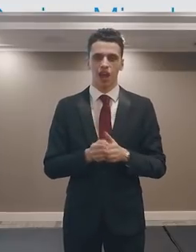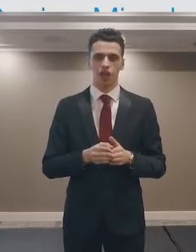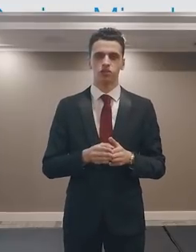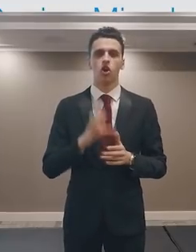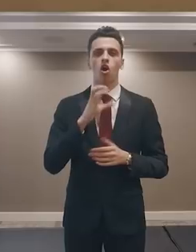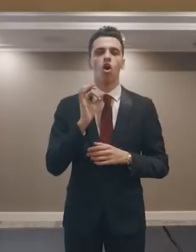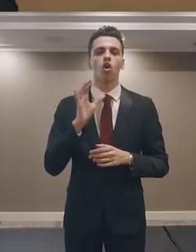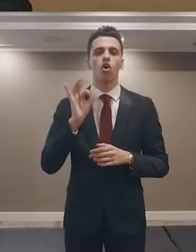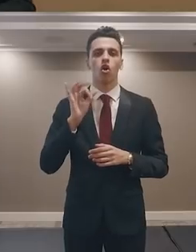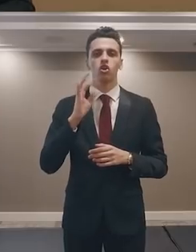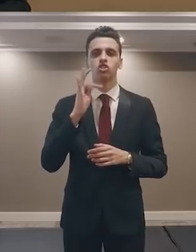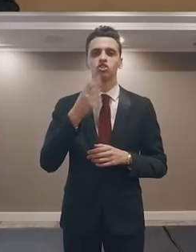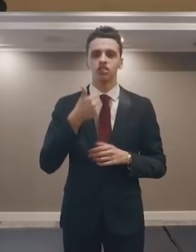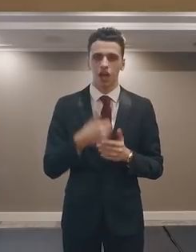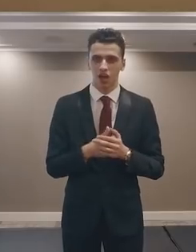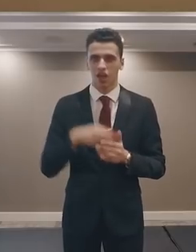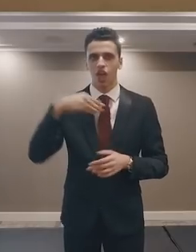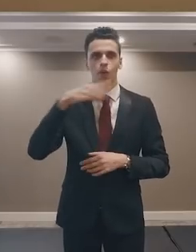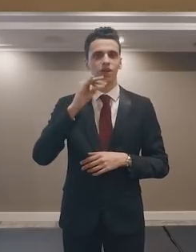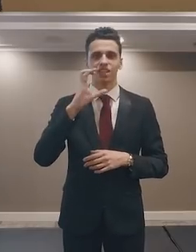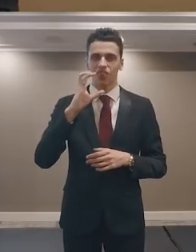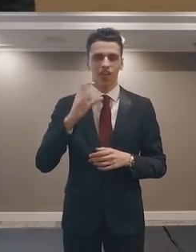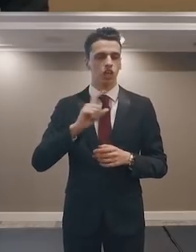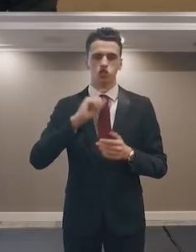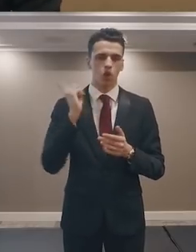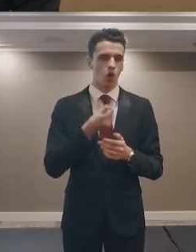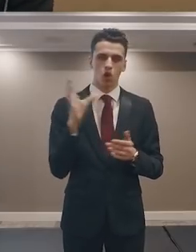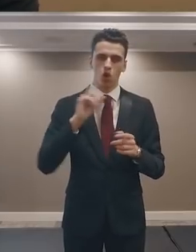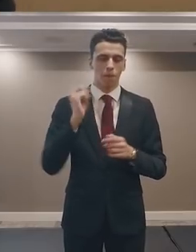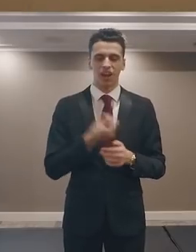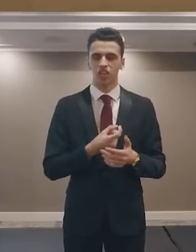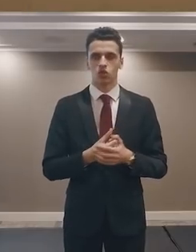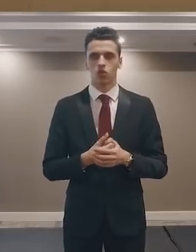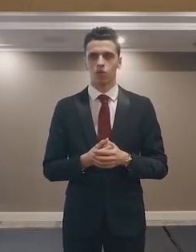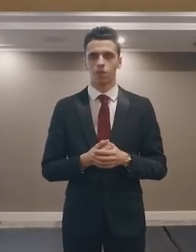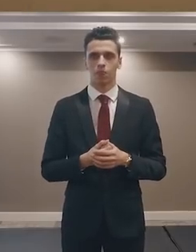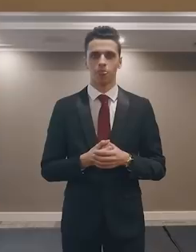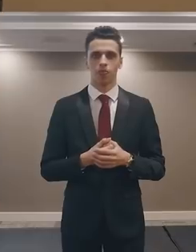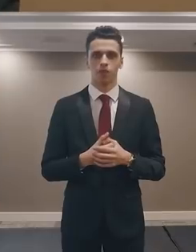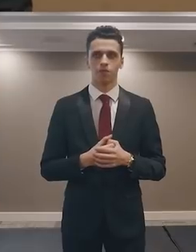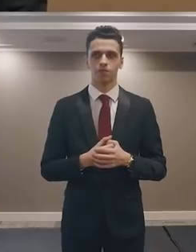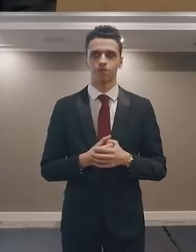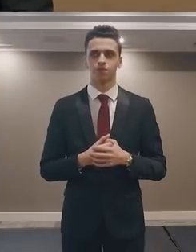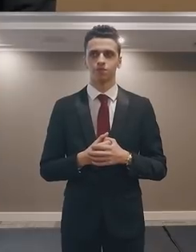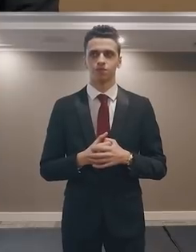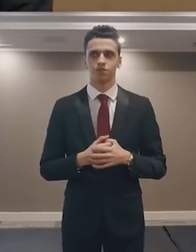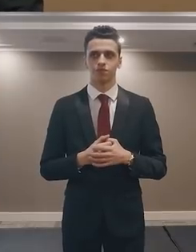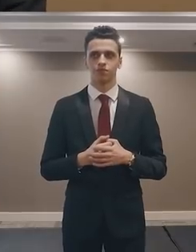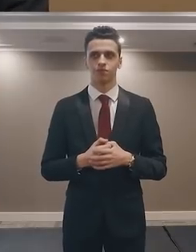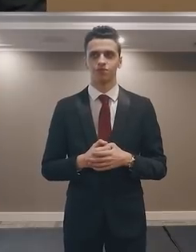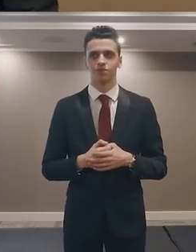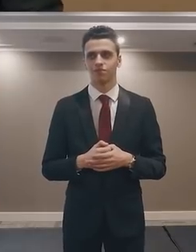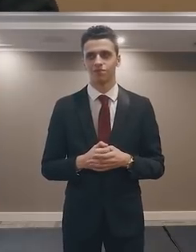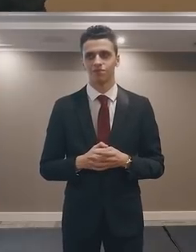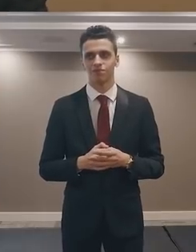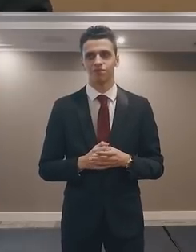sólo con las mejores quien ha visto recientemente a shakira la televisión moviendo el esqueleto shakira que está siempre activamente ahí me